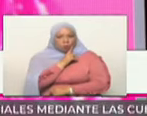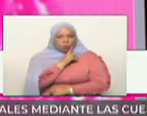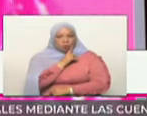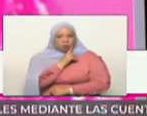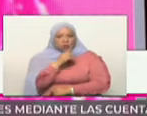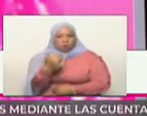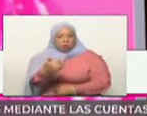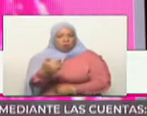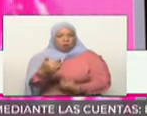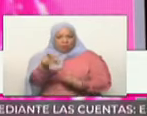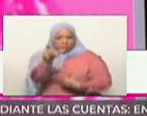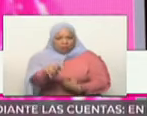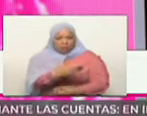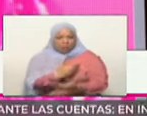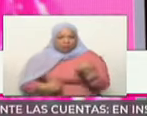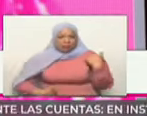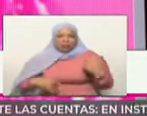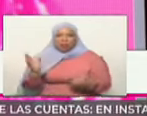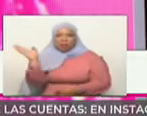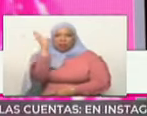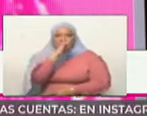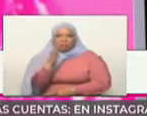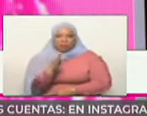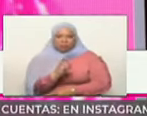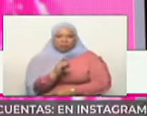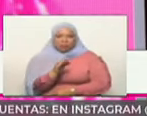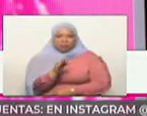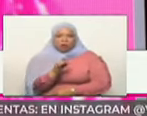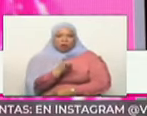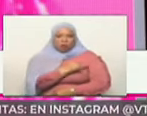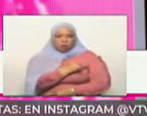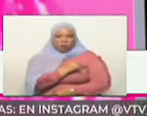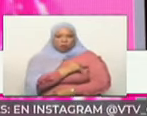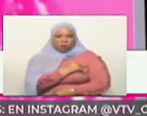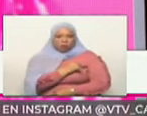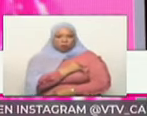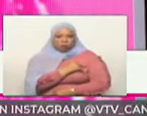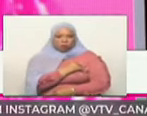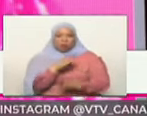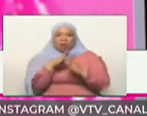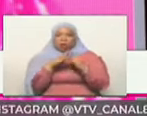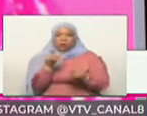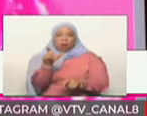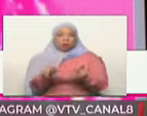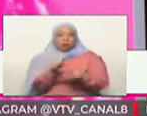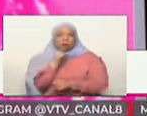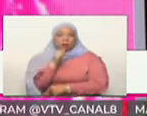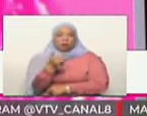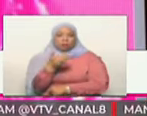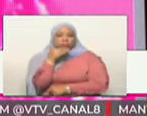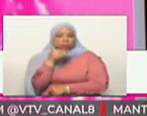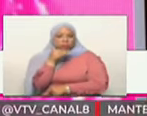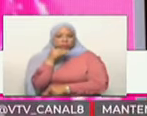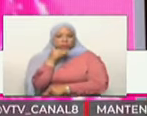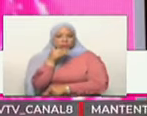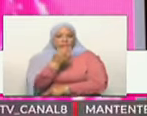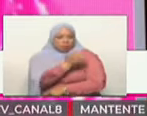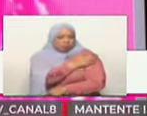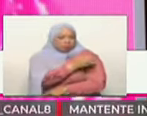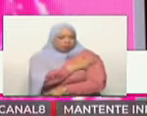contra Lula. La izquierda mundial, la izquierda planetaria, ha tildado este hecho